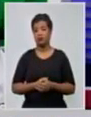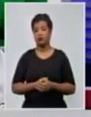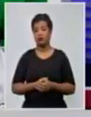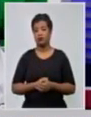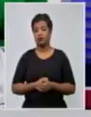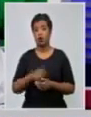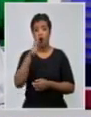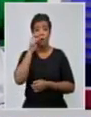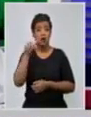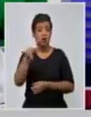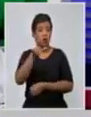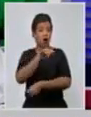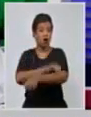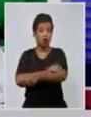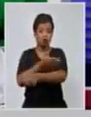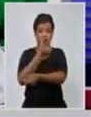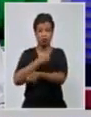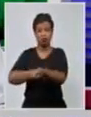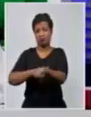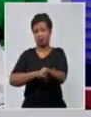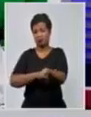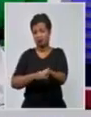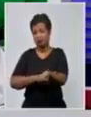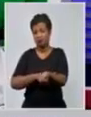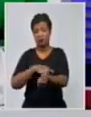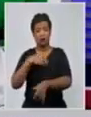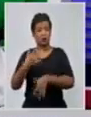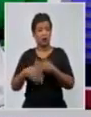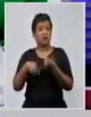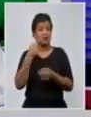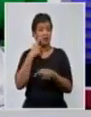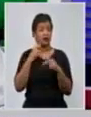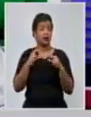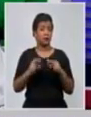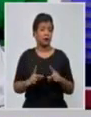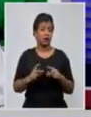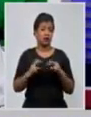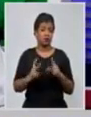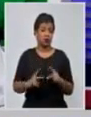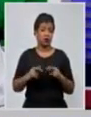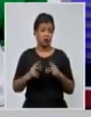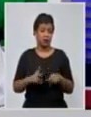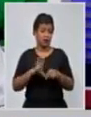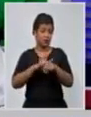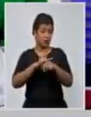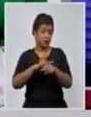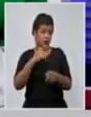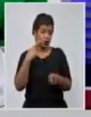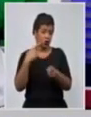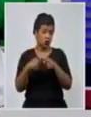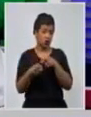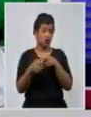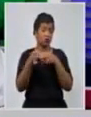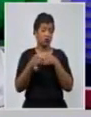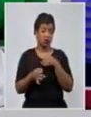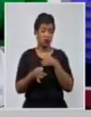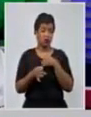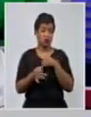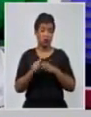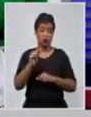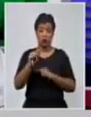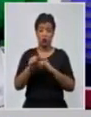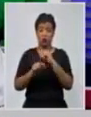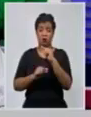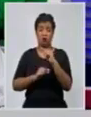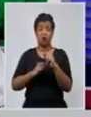arterial, de diabetes mellitus. Fíjense que se repite esta enfermedad, que también presentó síntomas